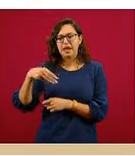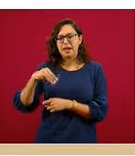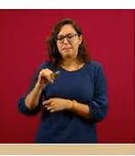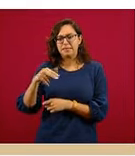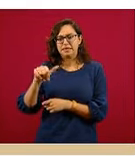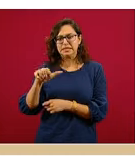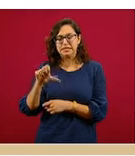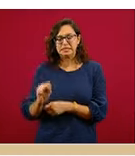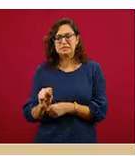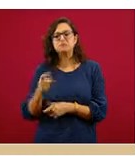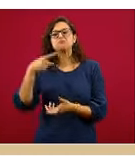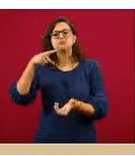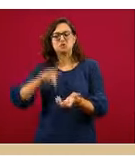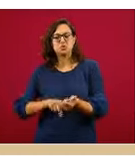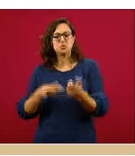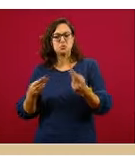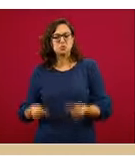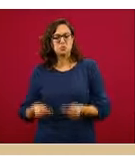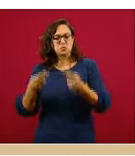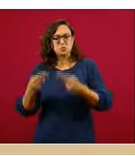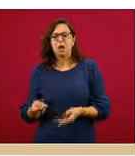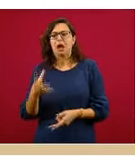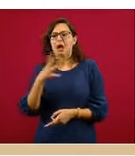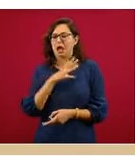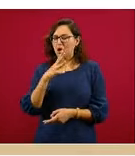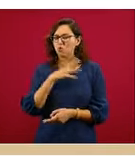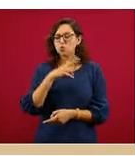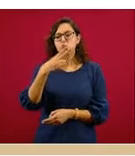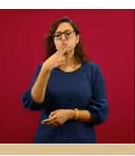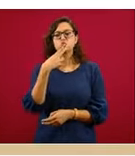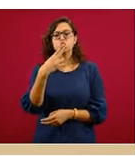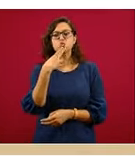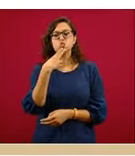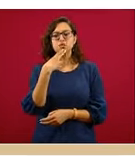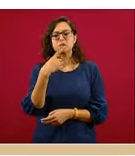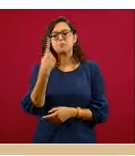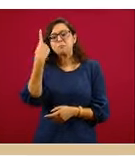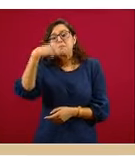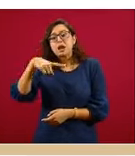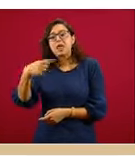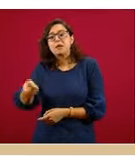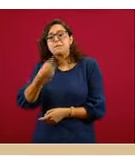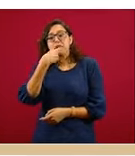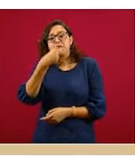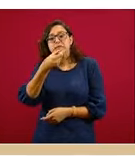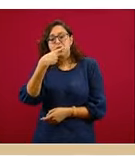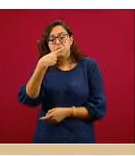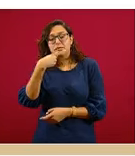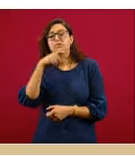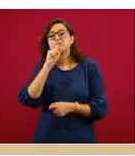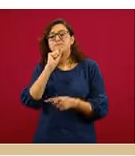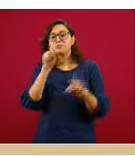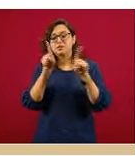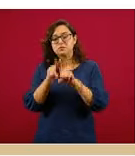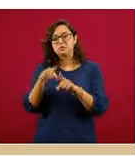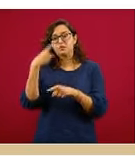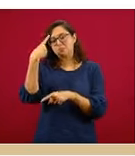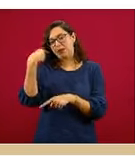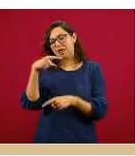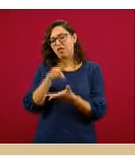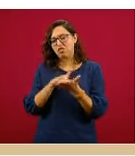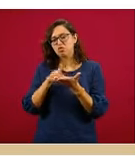utilizan en la industria y que son componentes importantes de medicamentos y sustancias psicoactivos.